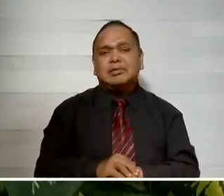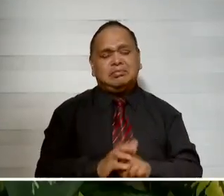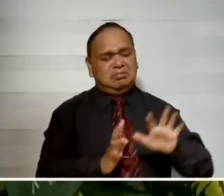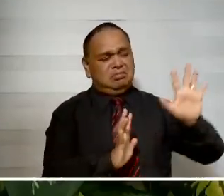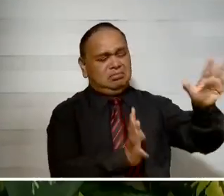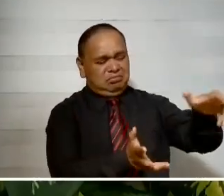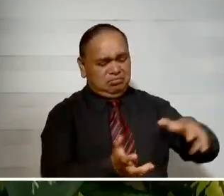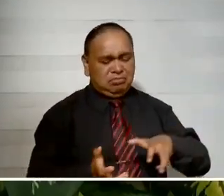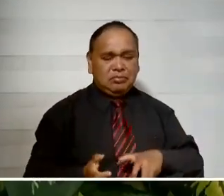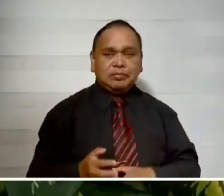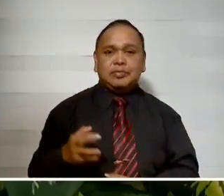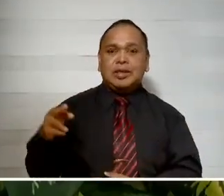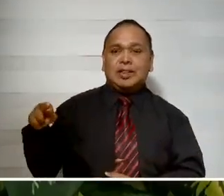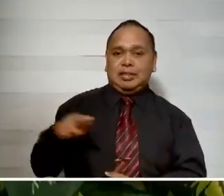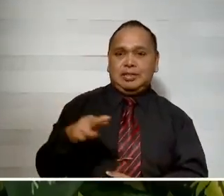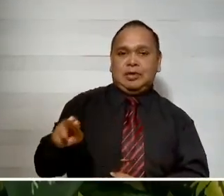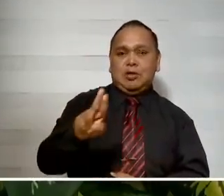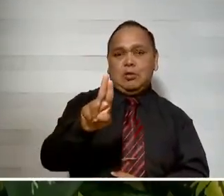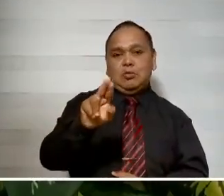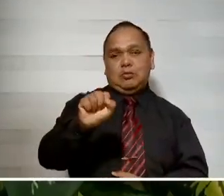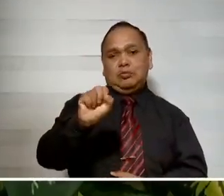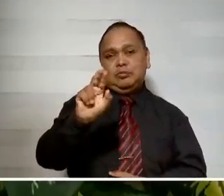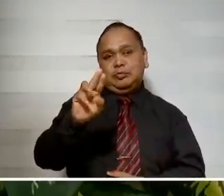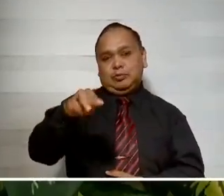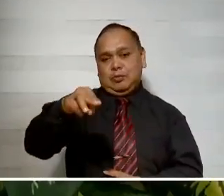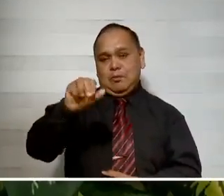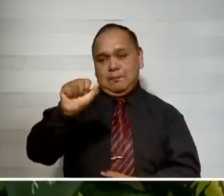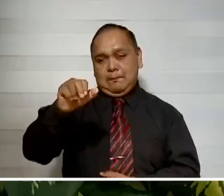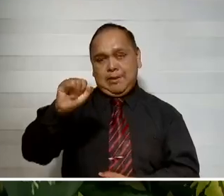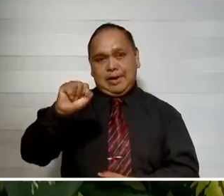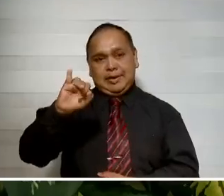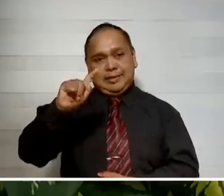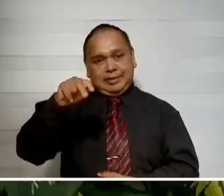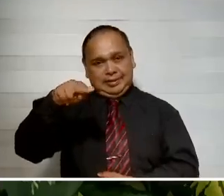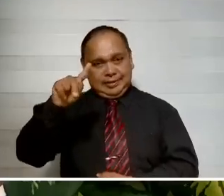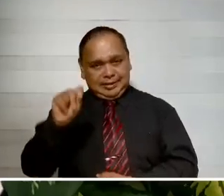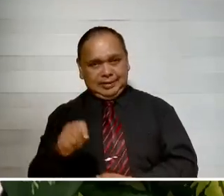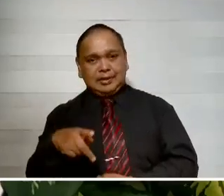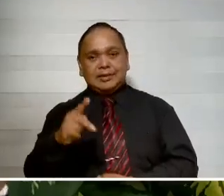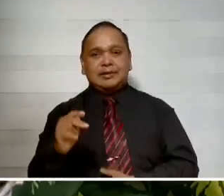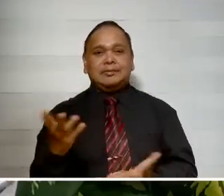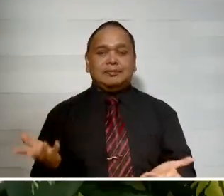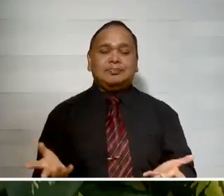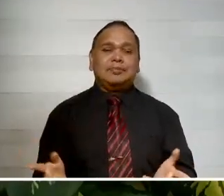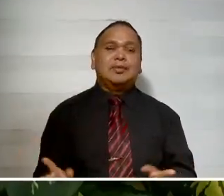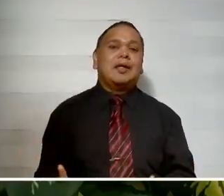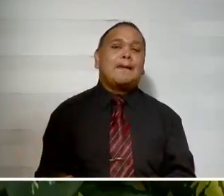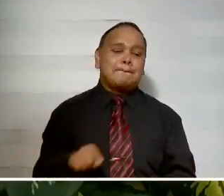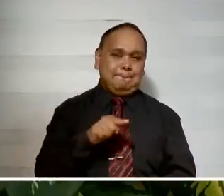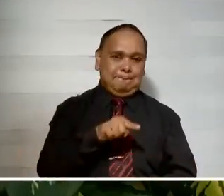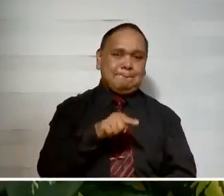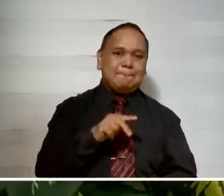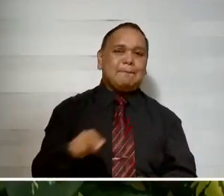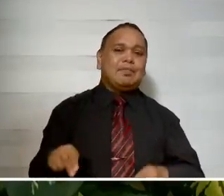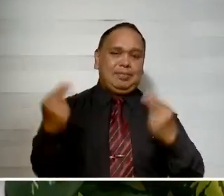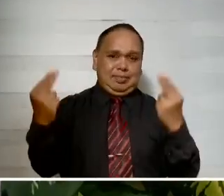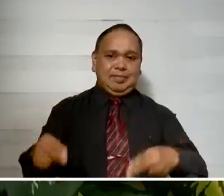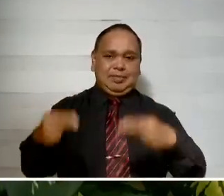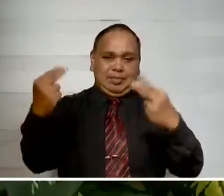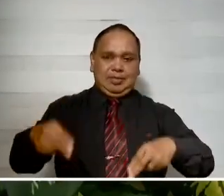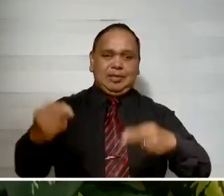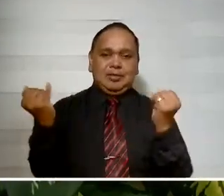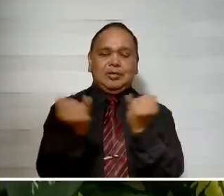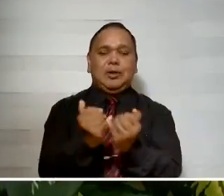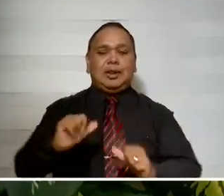río Sumacinta, que es el río Palizada, porque prácticamente va a permitir que se reactive el comercio y la actividad fluvial que se